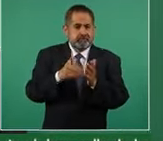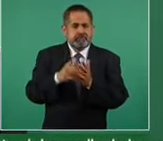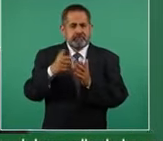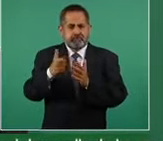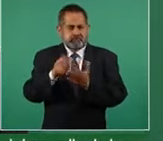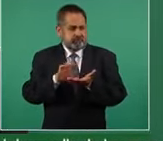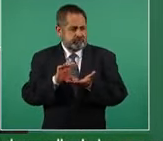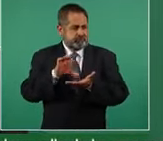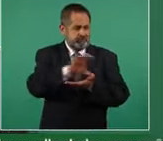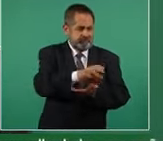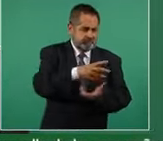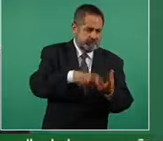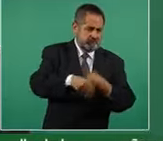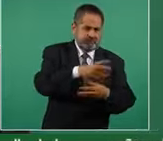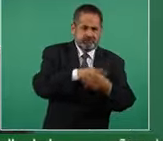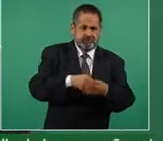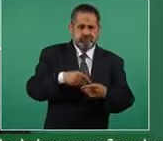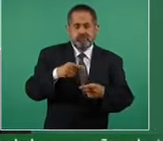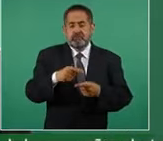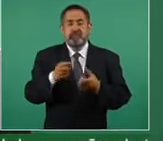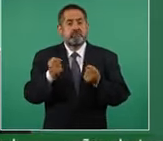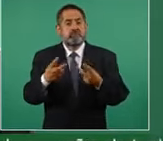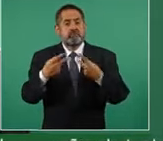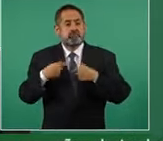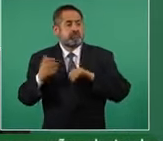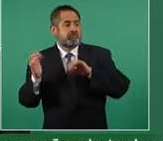y van a crearse muchos empleos.